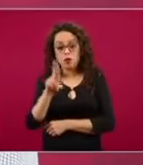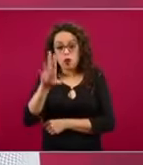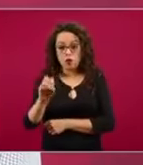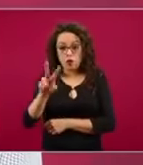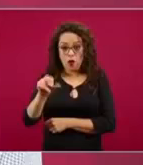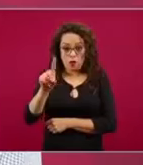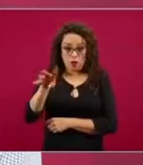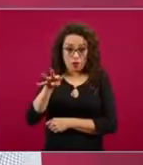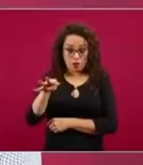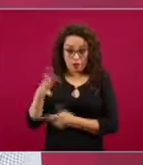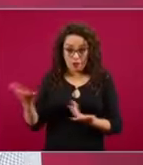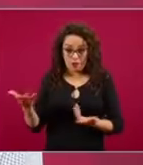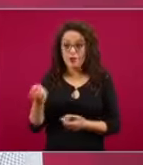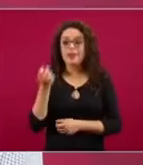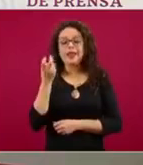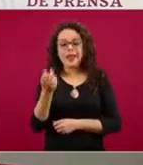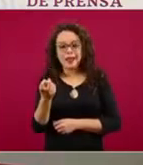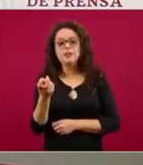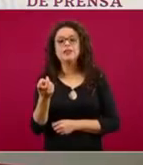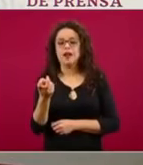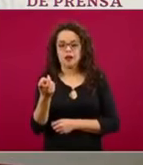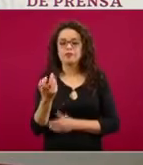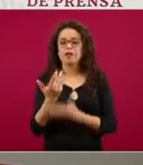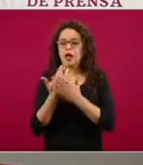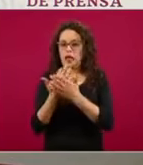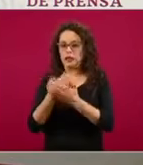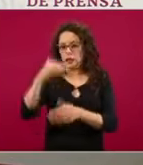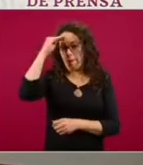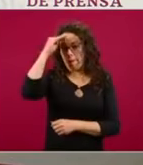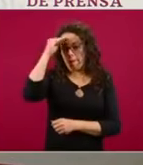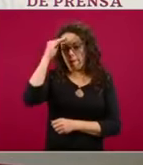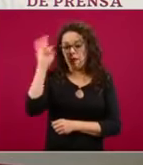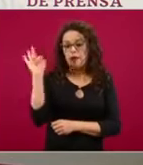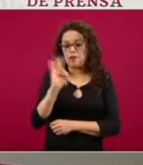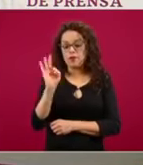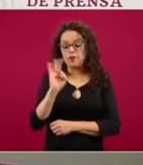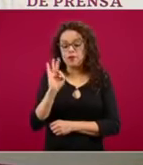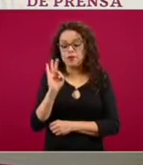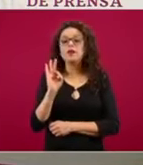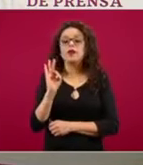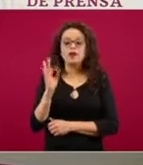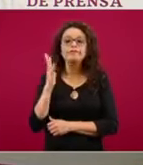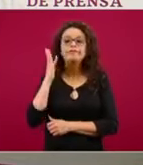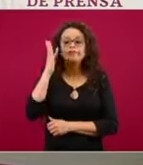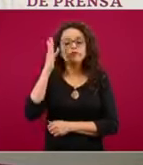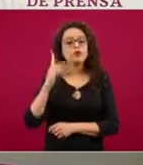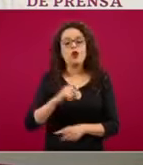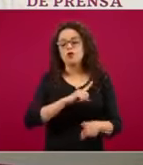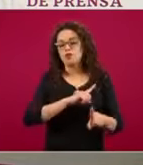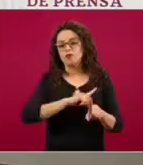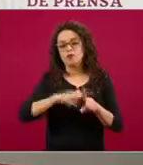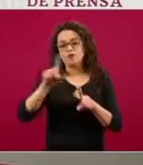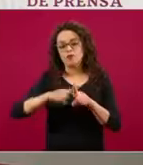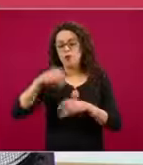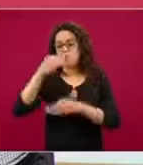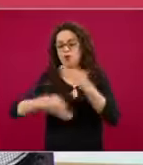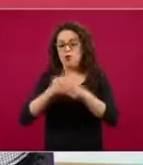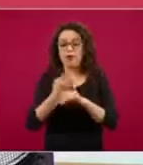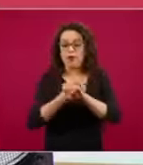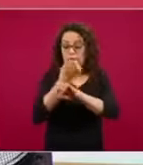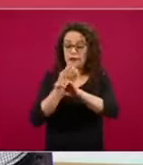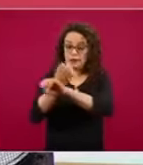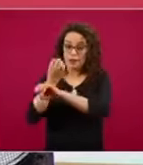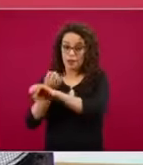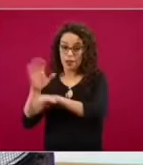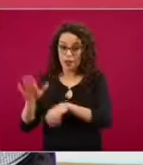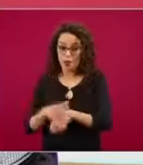Y lógicamente eso es un poco la expectativa de lo que se quisiera lograr pues en todas las entidades federativas, porque a la medida que esto llegue